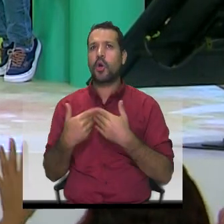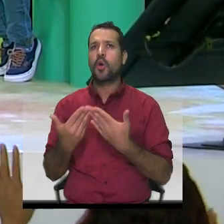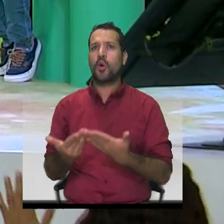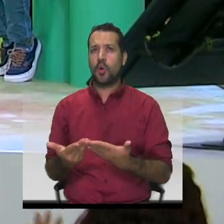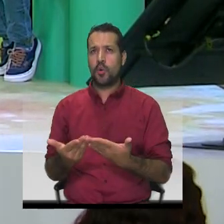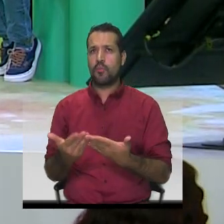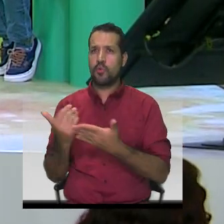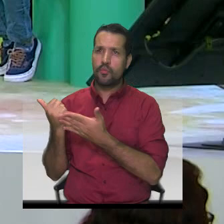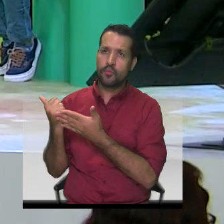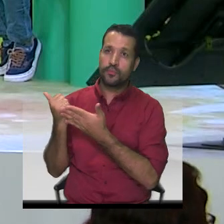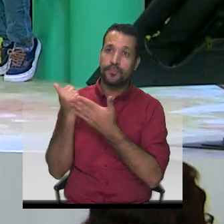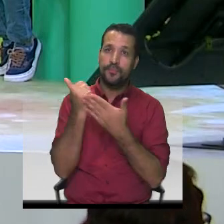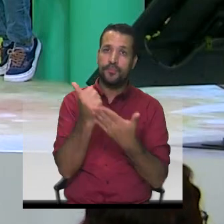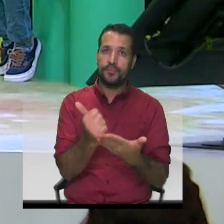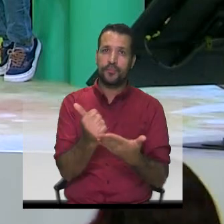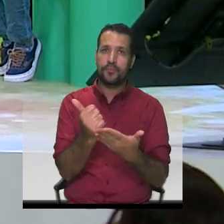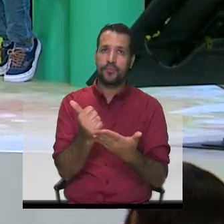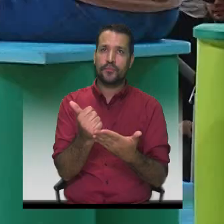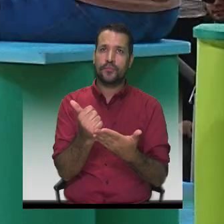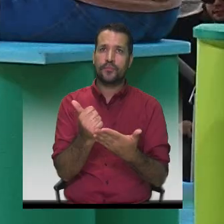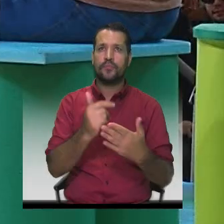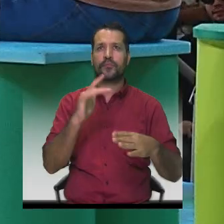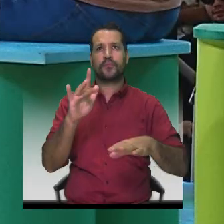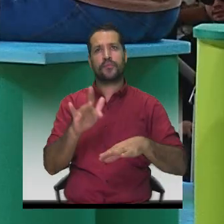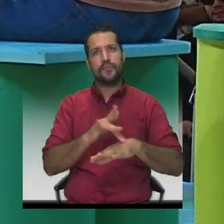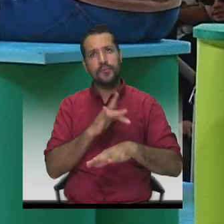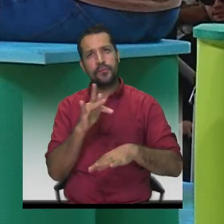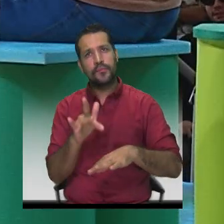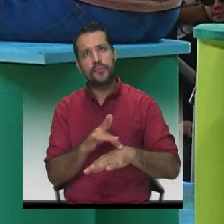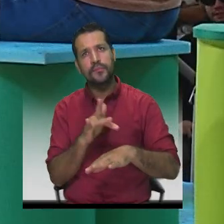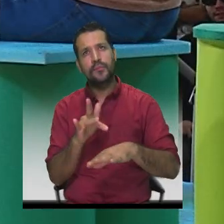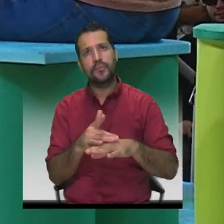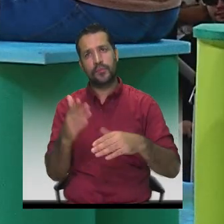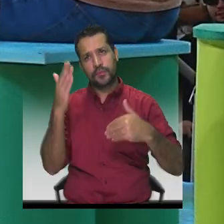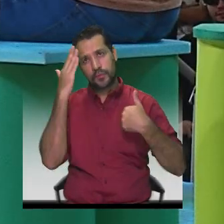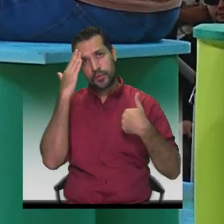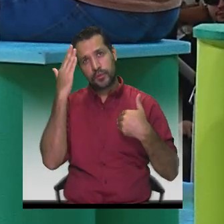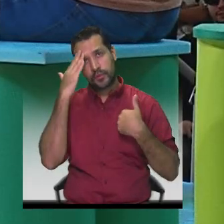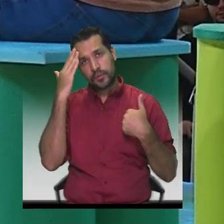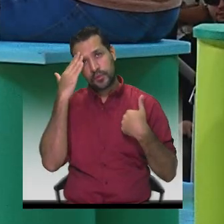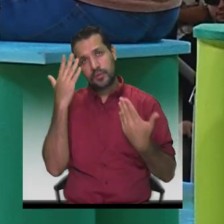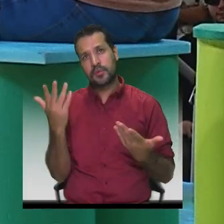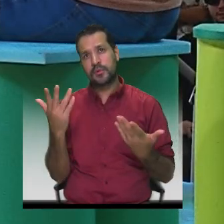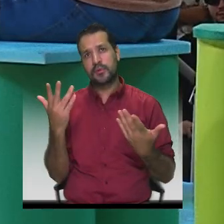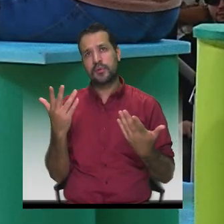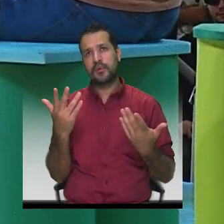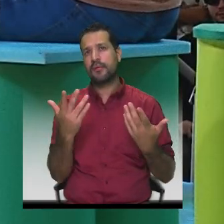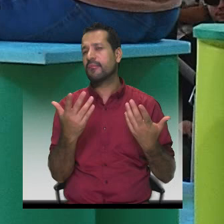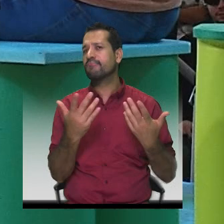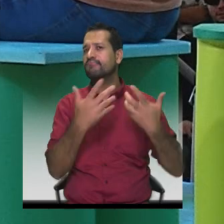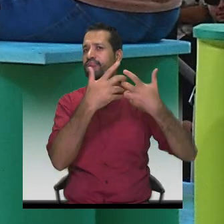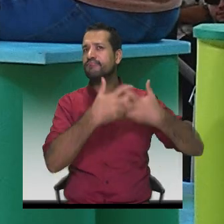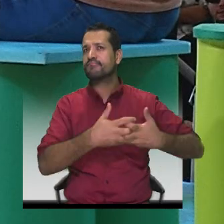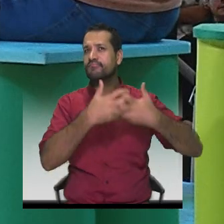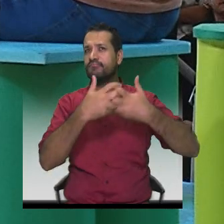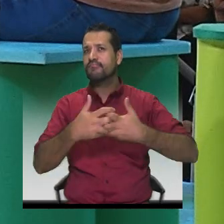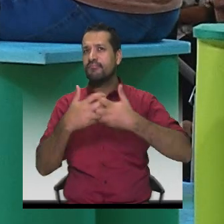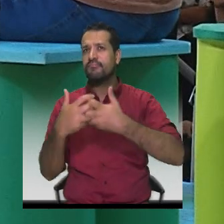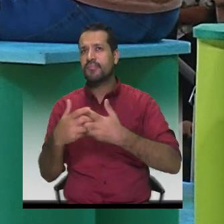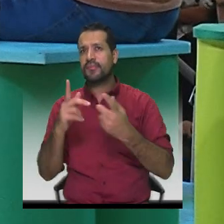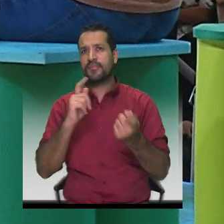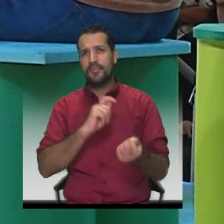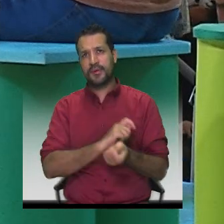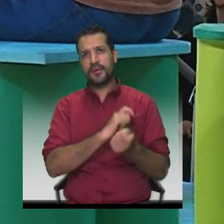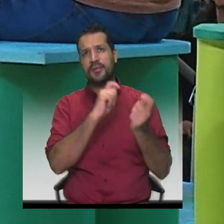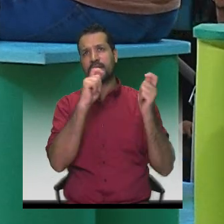podemos ayudarnos a generar conciencia en una industria como la de nosotros, precisamente para